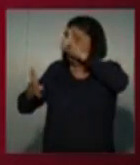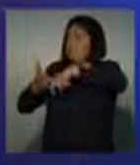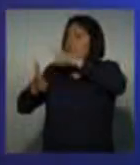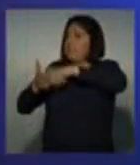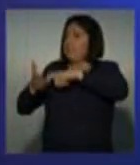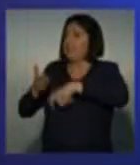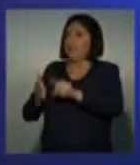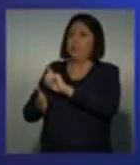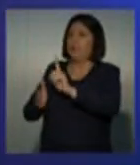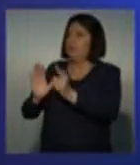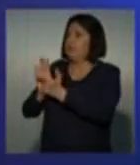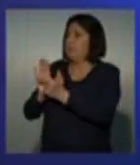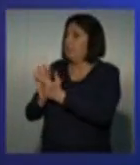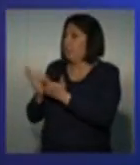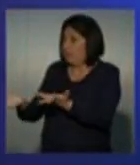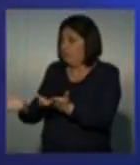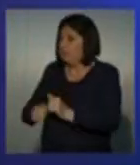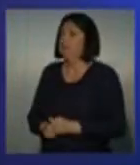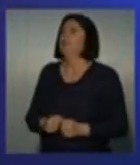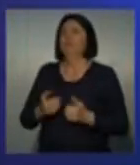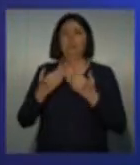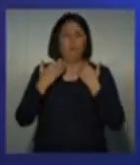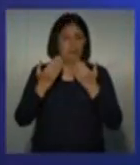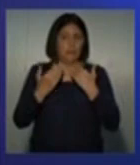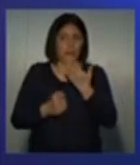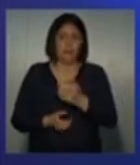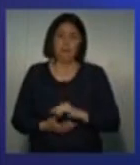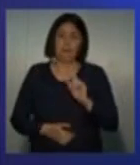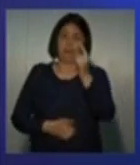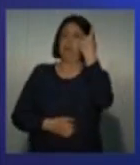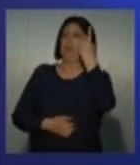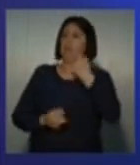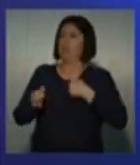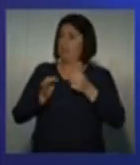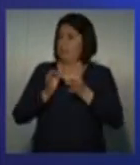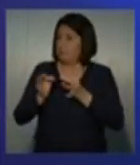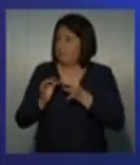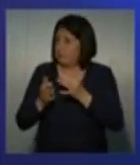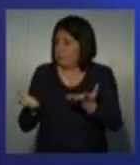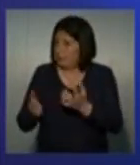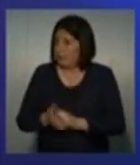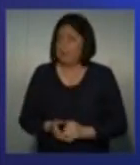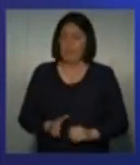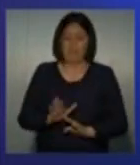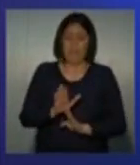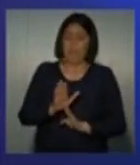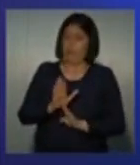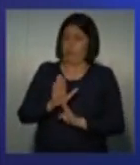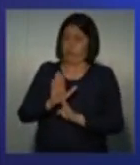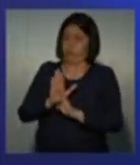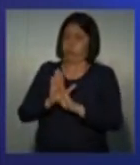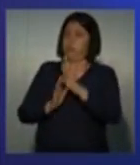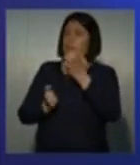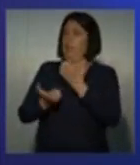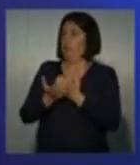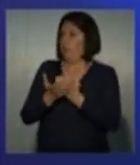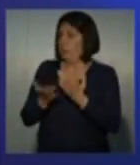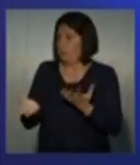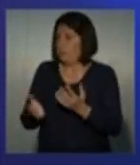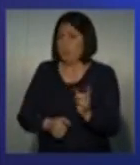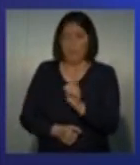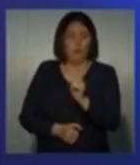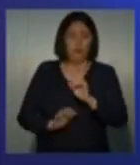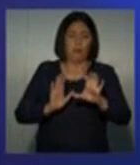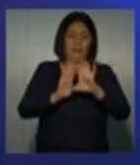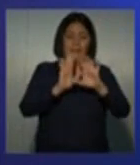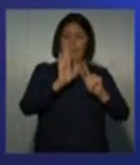minuto para responder. Muchas gracias. Primero que nada, quisiera precisar que el crecimiento económico de nuestro país no se debe a la